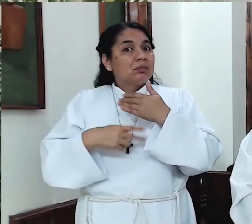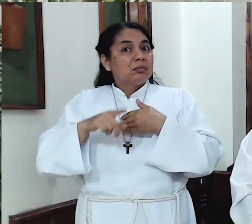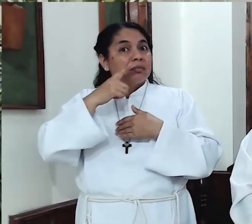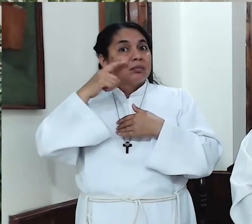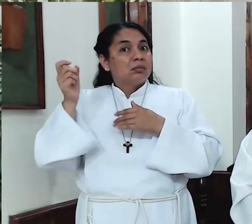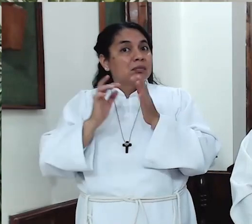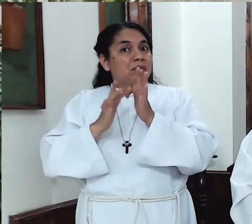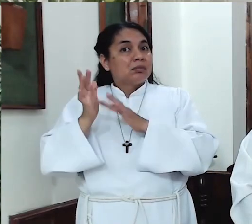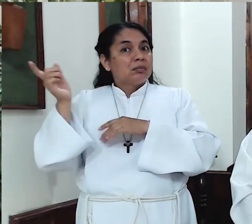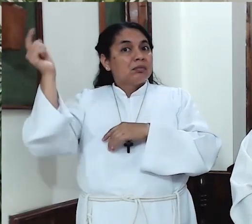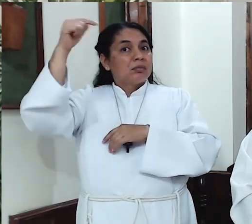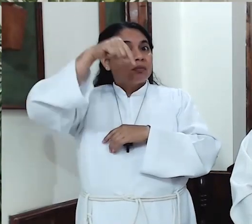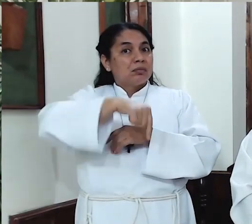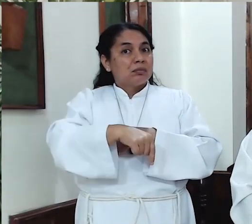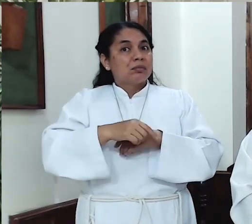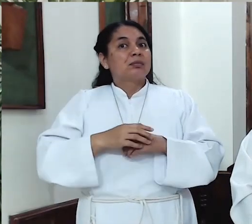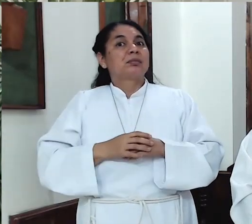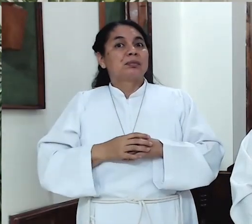Hombre.